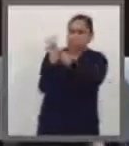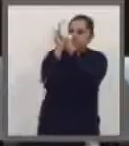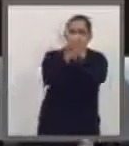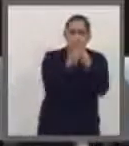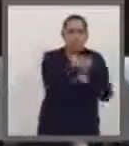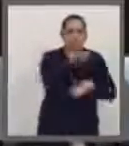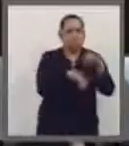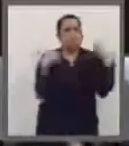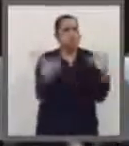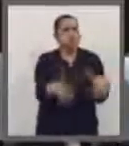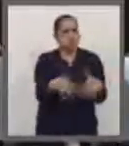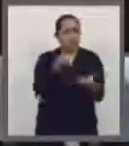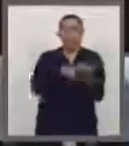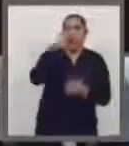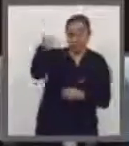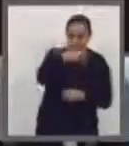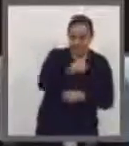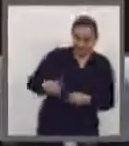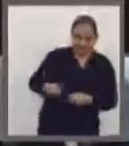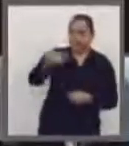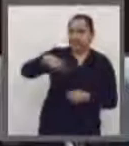ejecutivo y de la administración